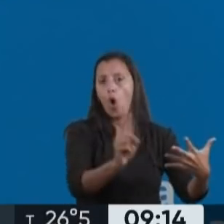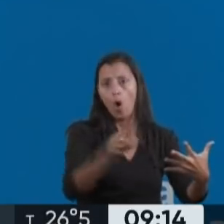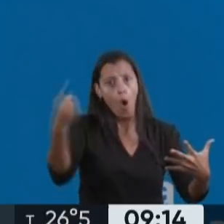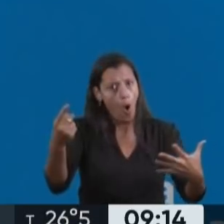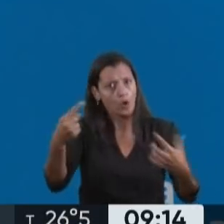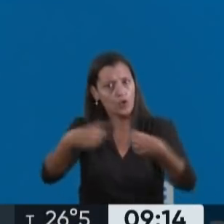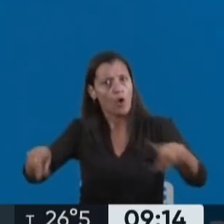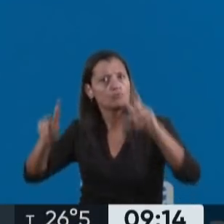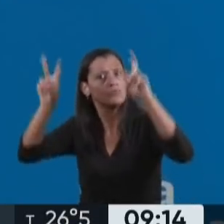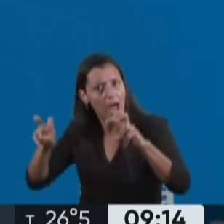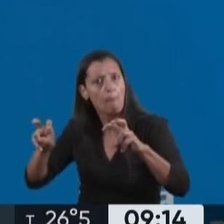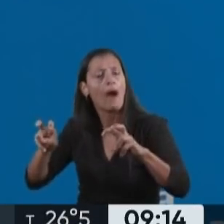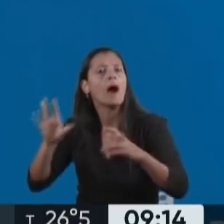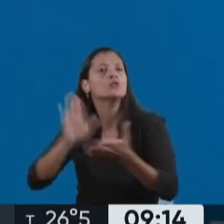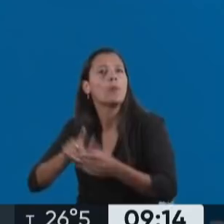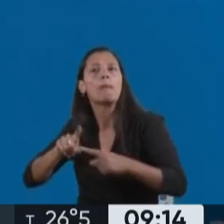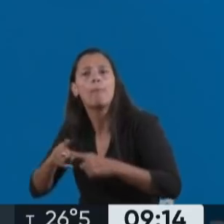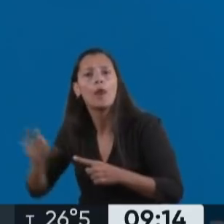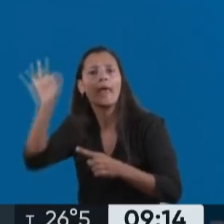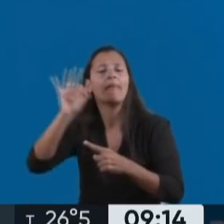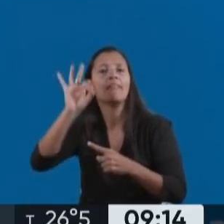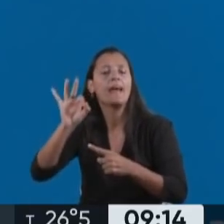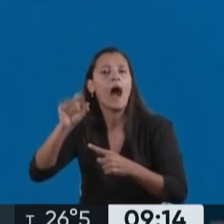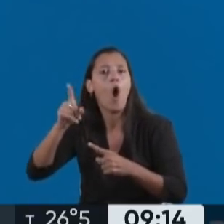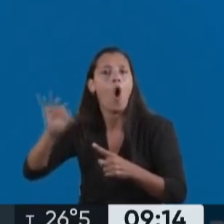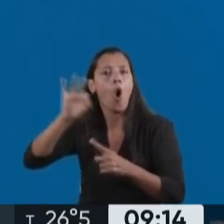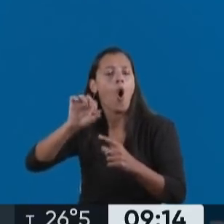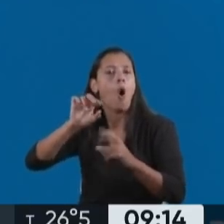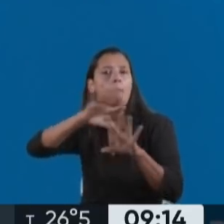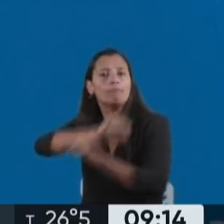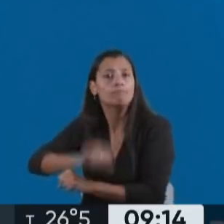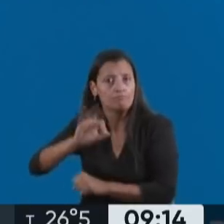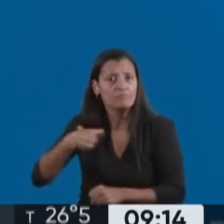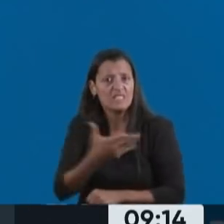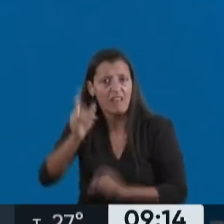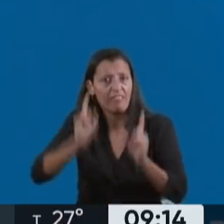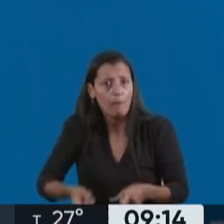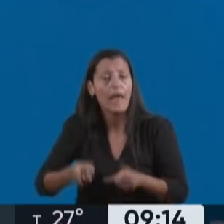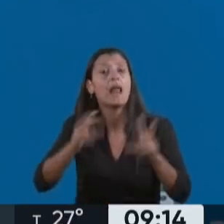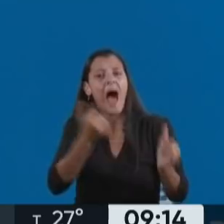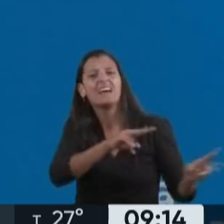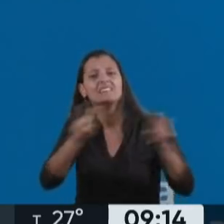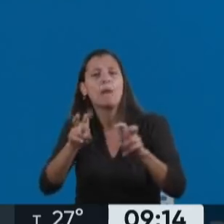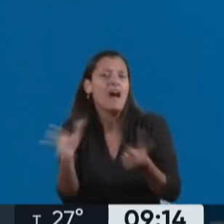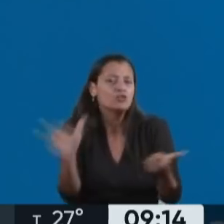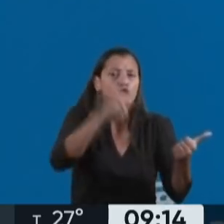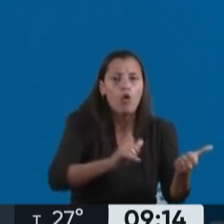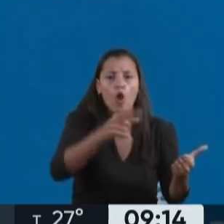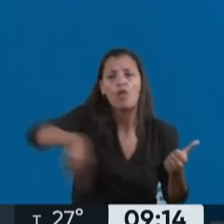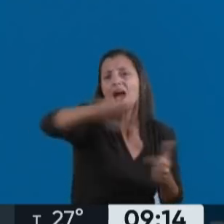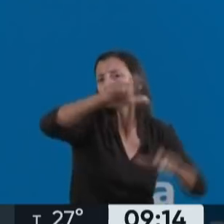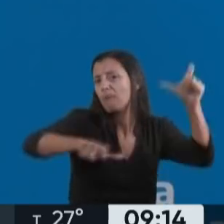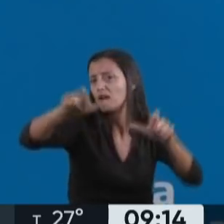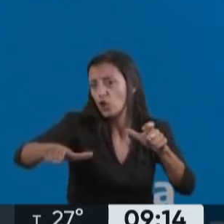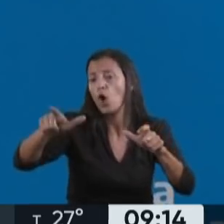más políticas o con causas de tipo penal, sino también con las causas civiles y con las causas que involucran todos los días a aquello que